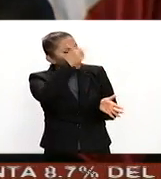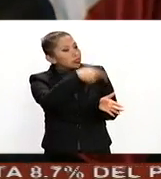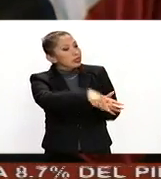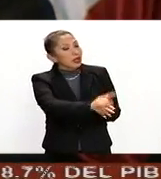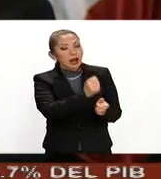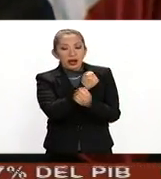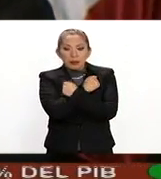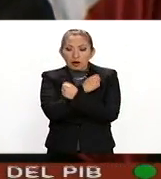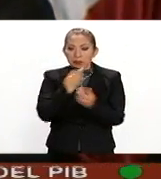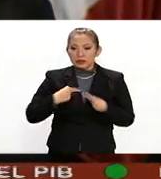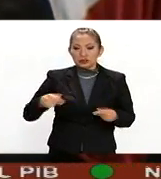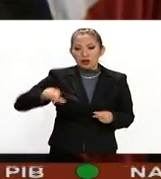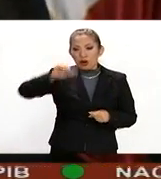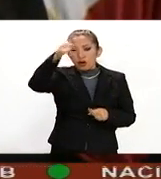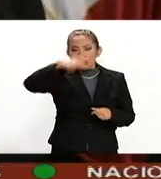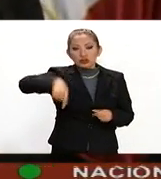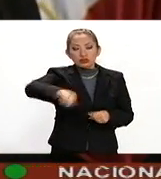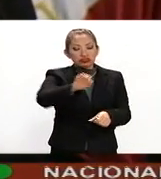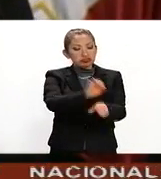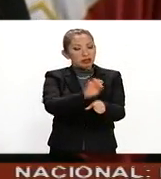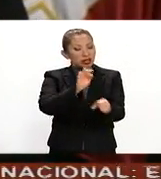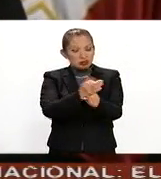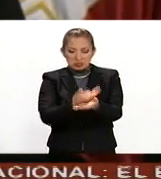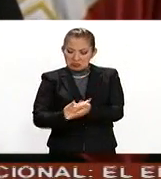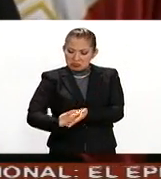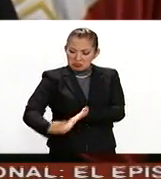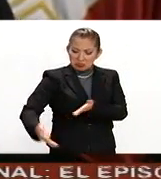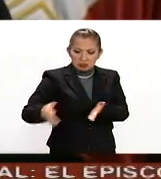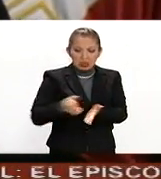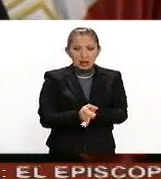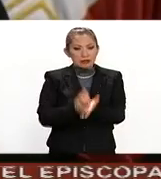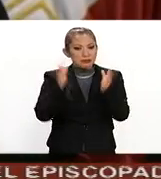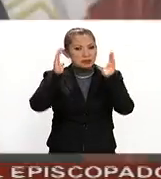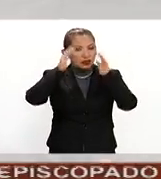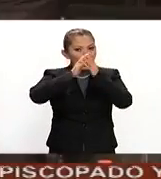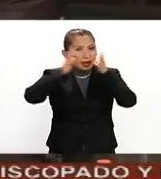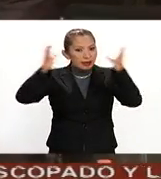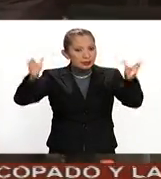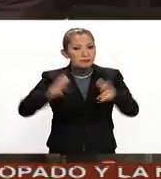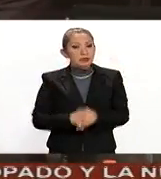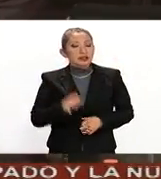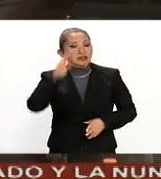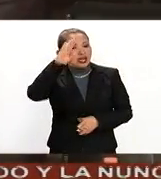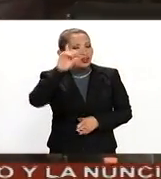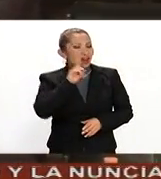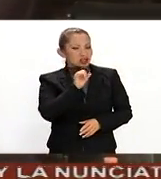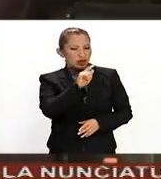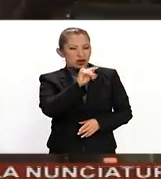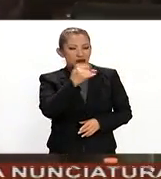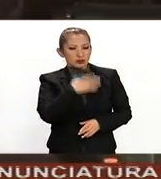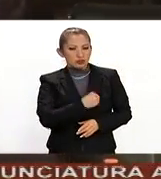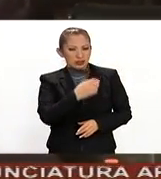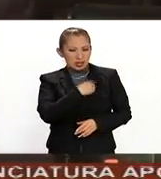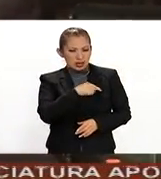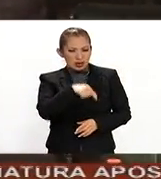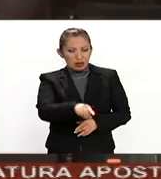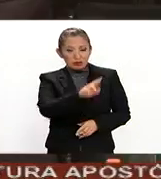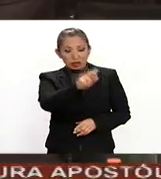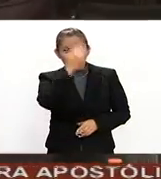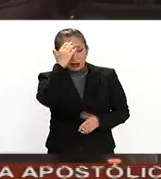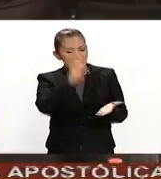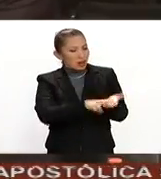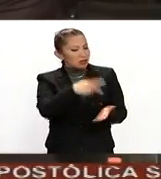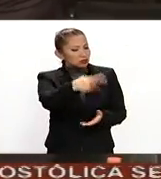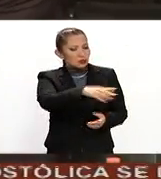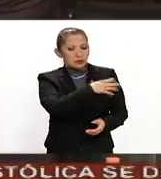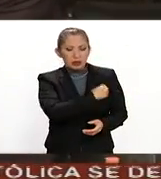de amor a sus semejantes y de una valentía formidable. A la señora del Socorro le llovieron reconocimientos por el valor